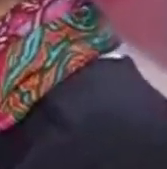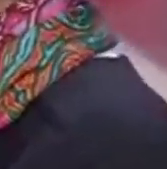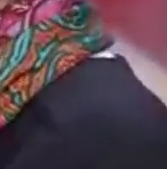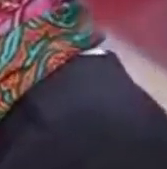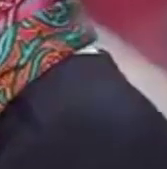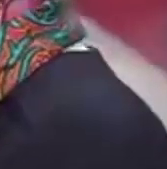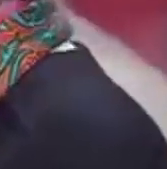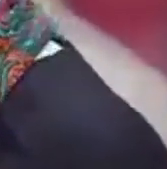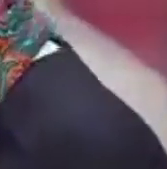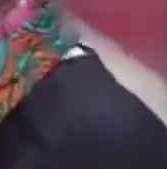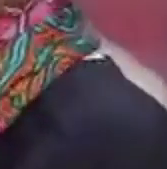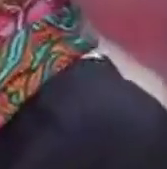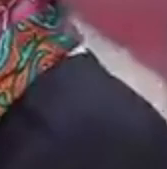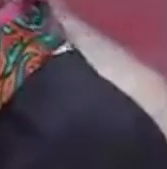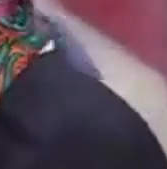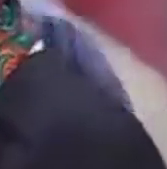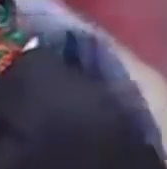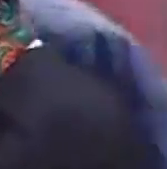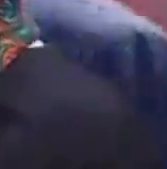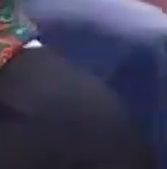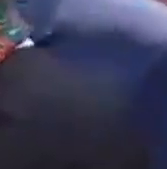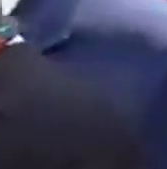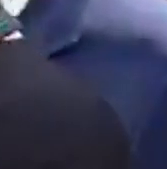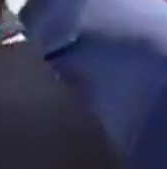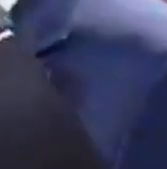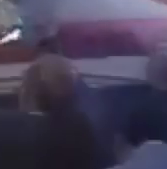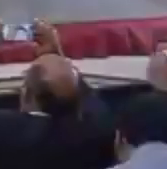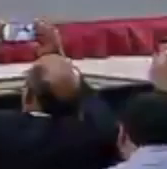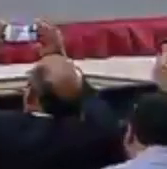a Dios.